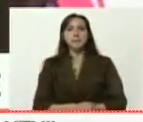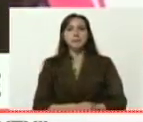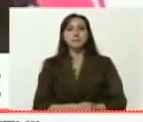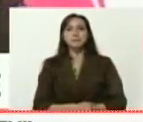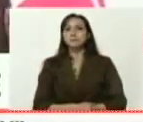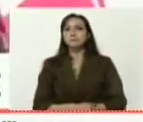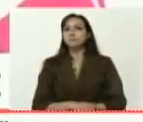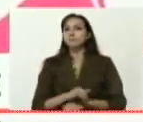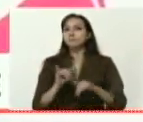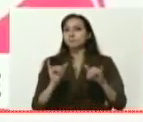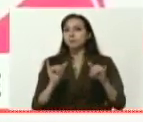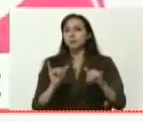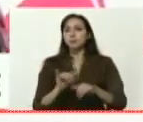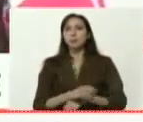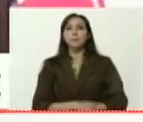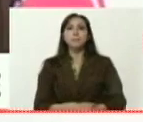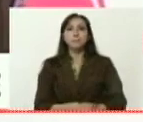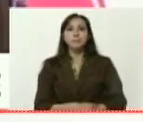Guardia Nacional.